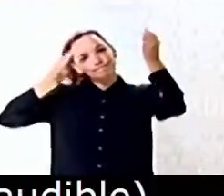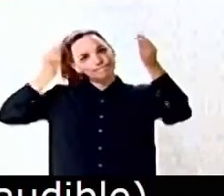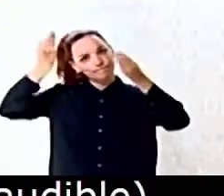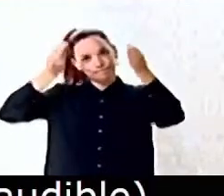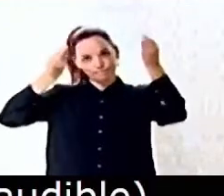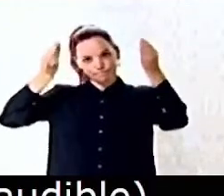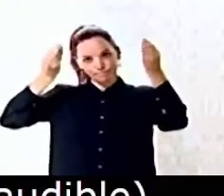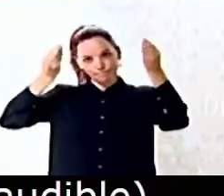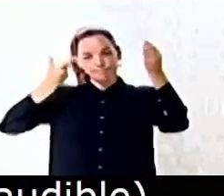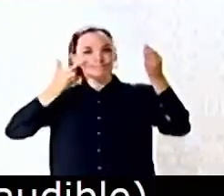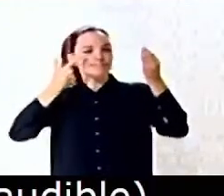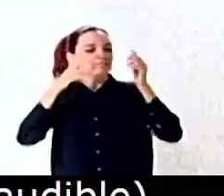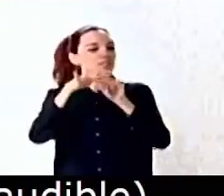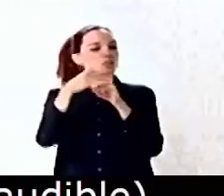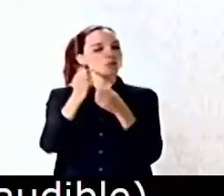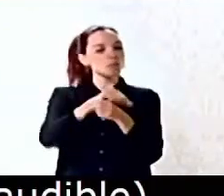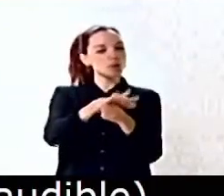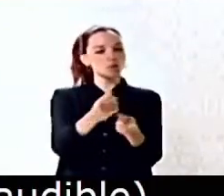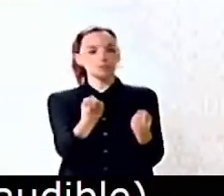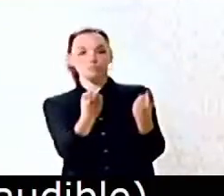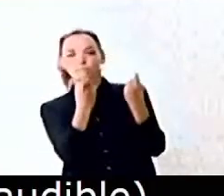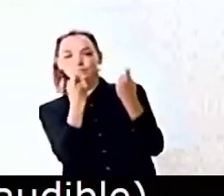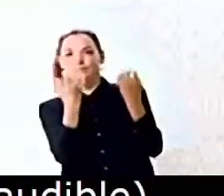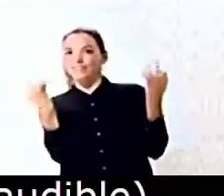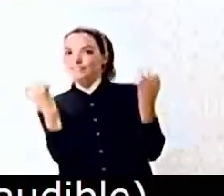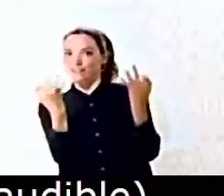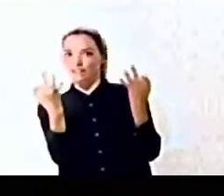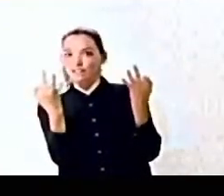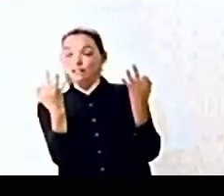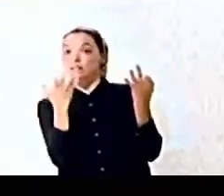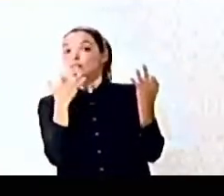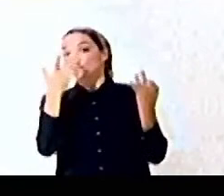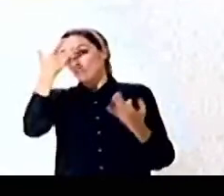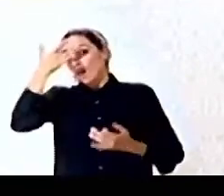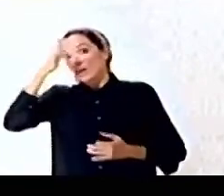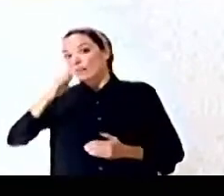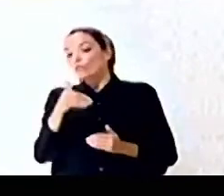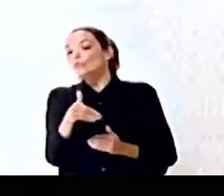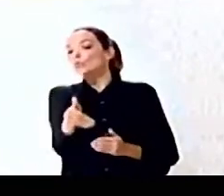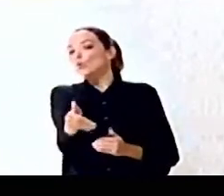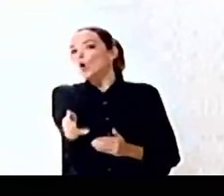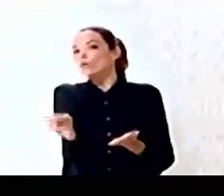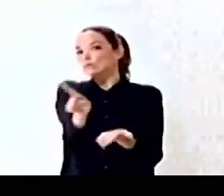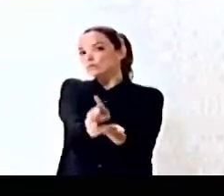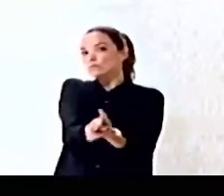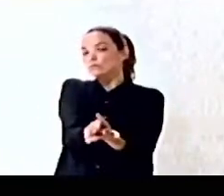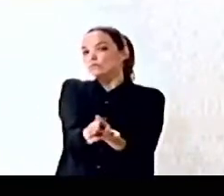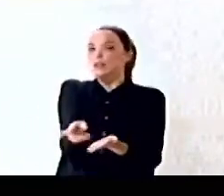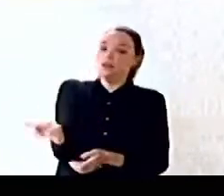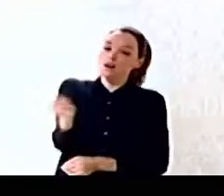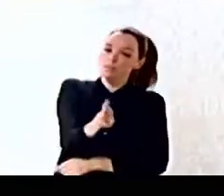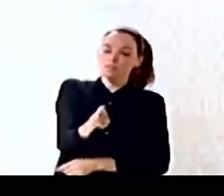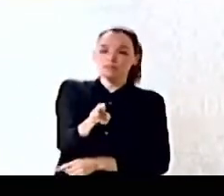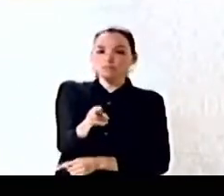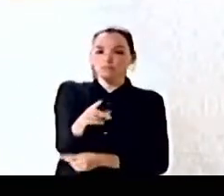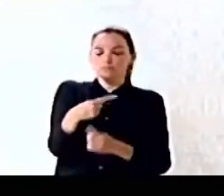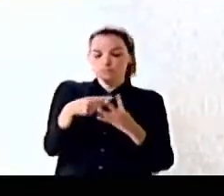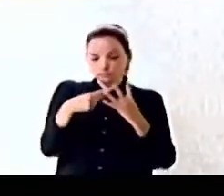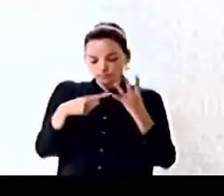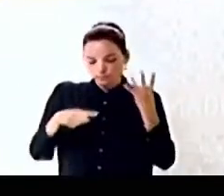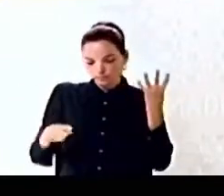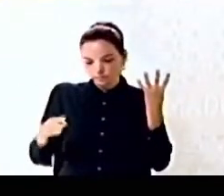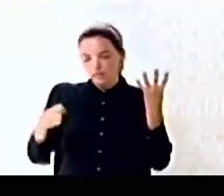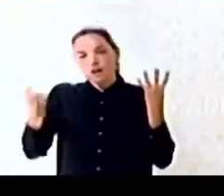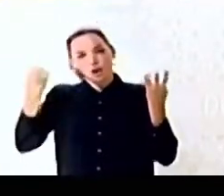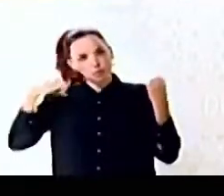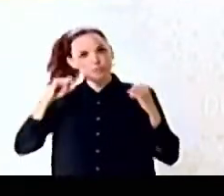de esta pandemia. Y si se volviese a dar la circunstancia, ¿qué ocurriría? ¿Cómo tendríamos que actuar? ¿Qué